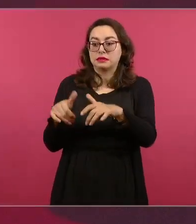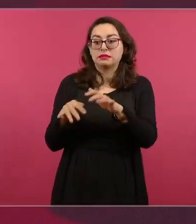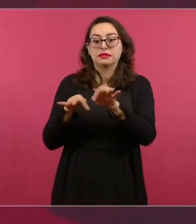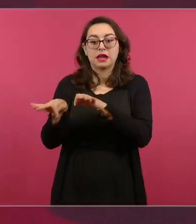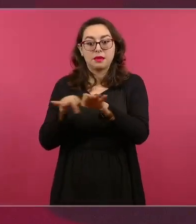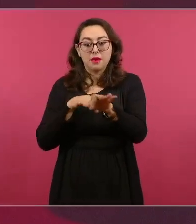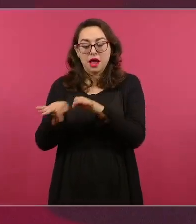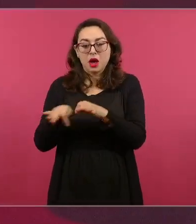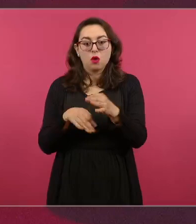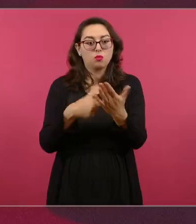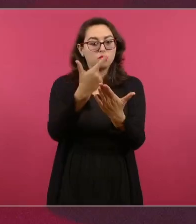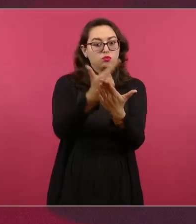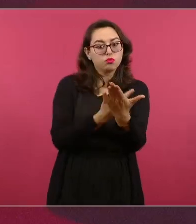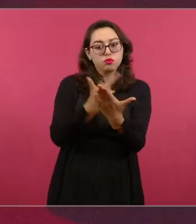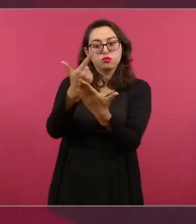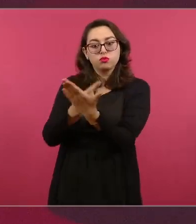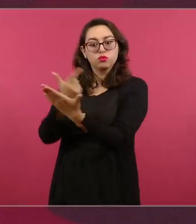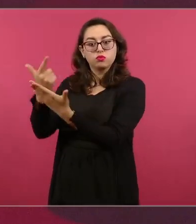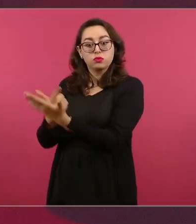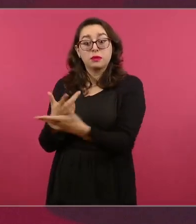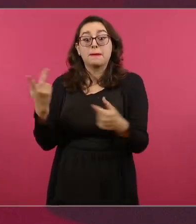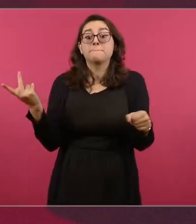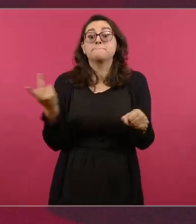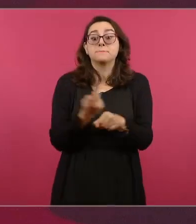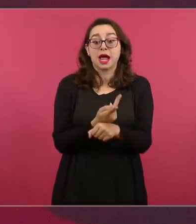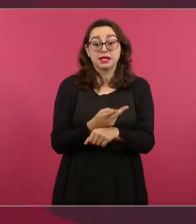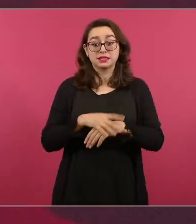en donde un familiar